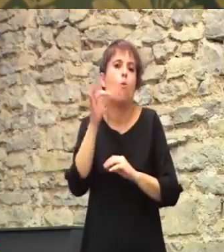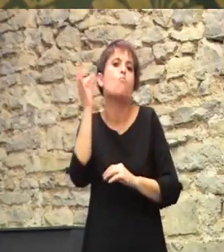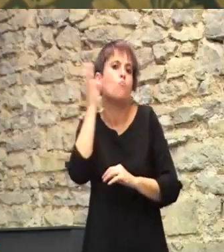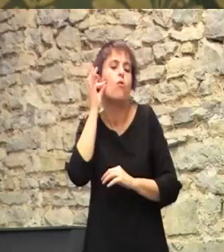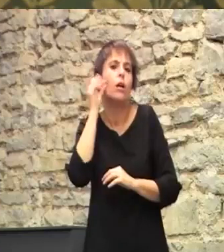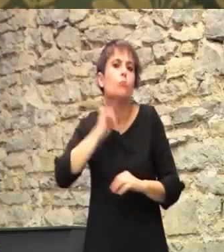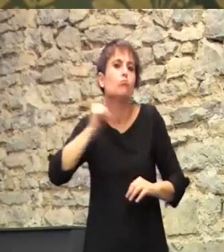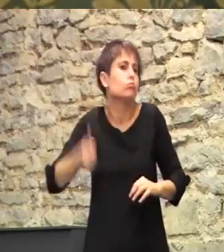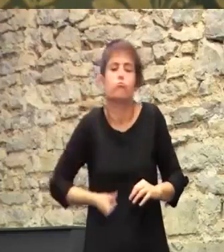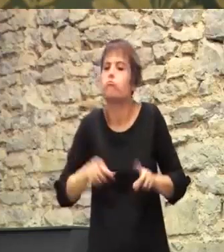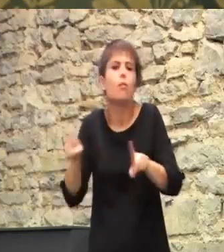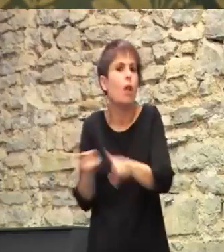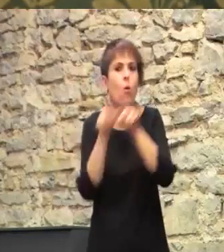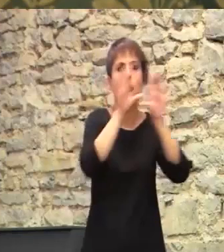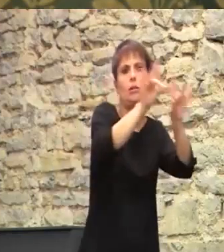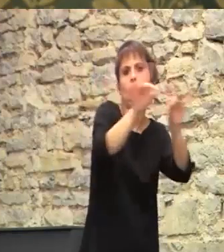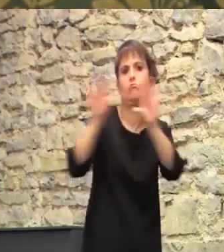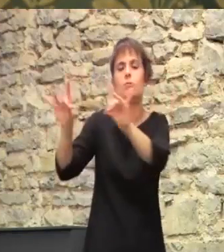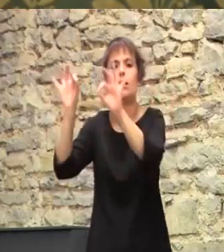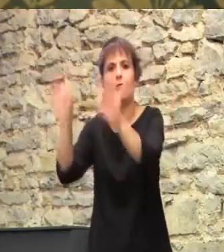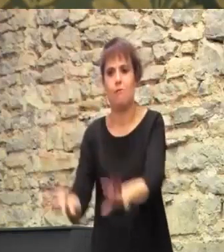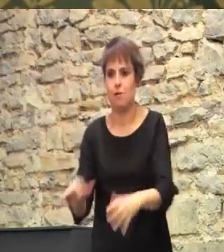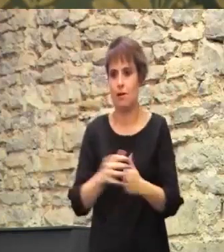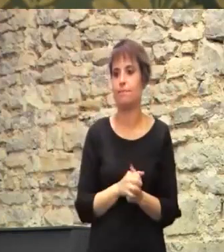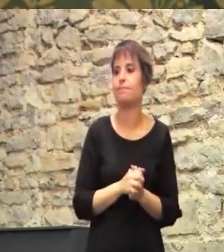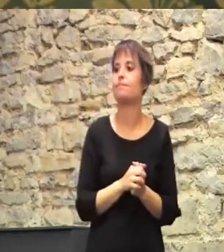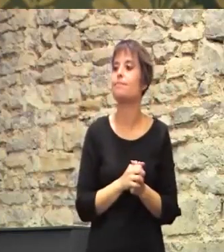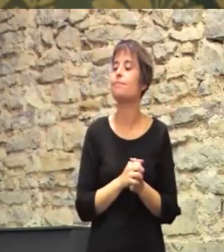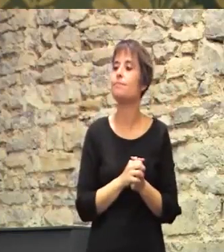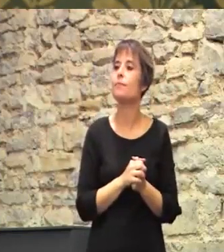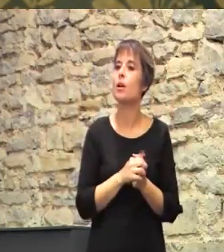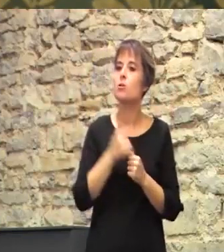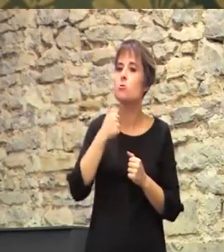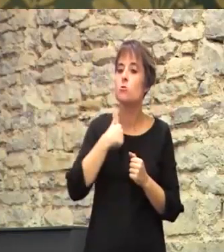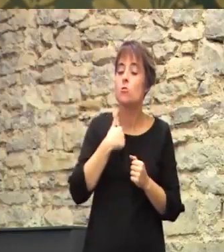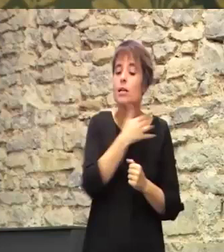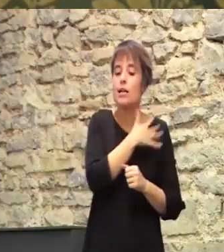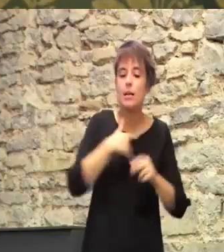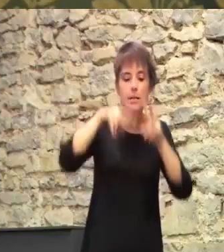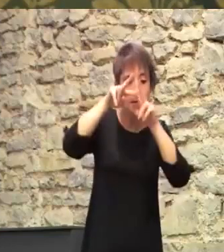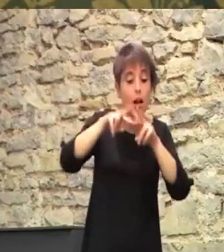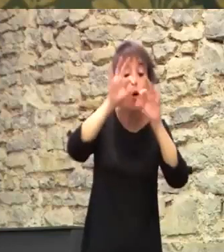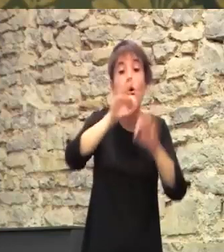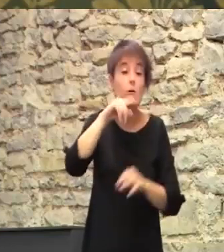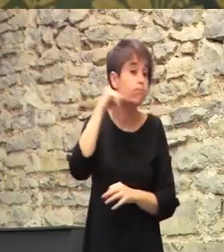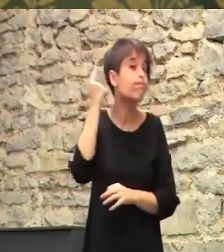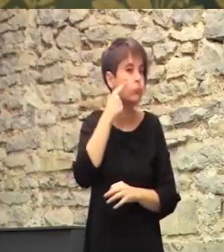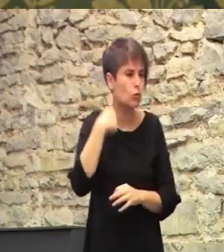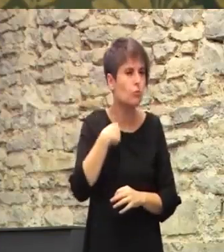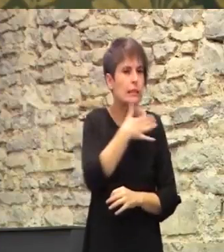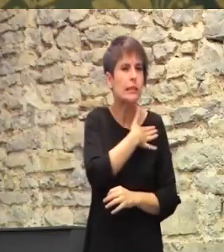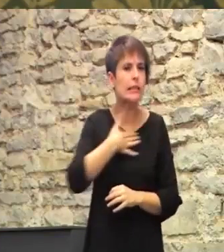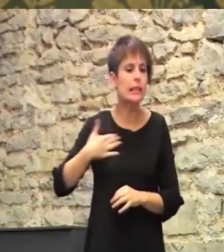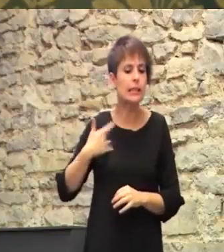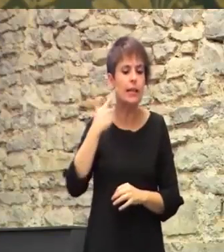mayores recursos entonces uno de los temas que traté de ver era o darme cuenta que